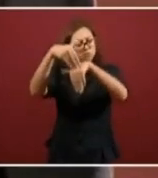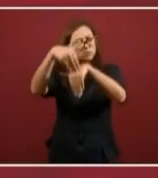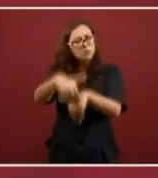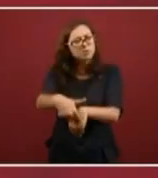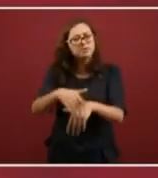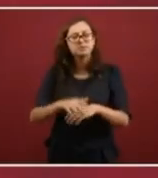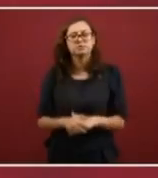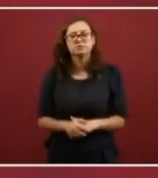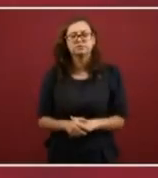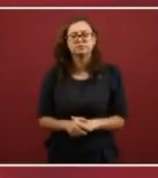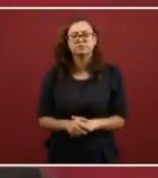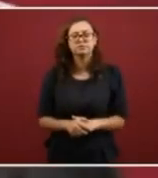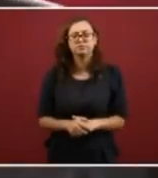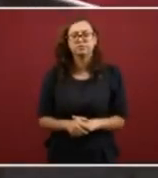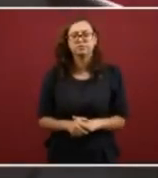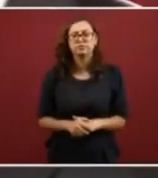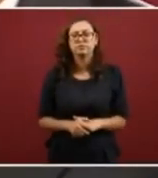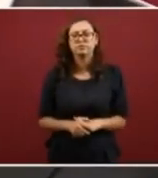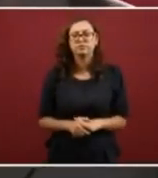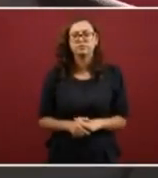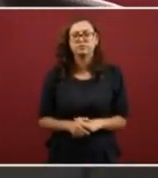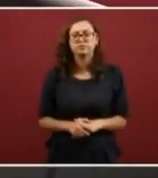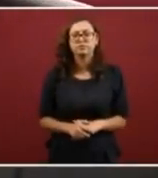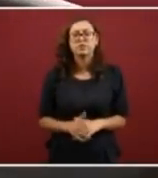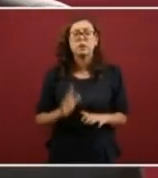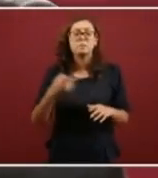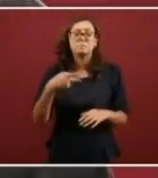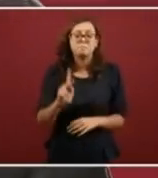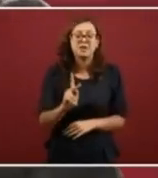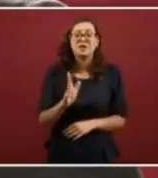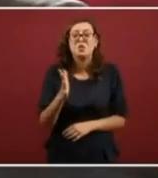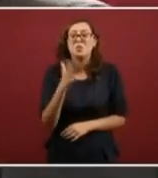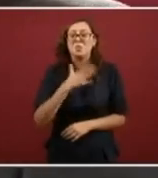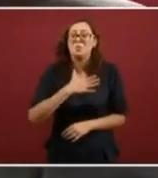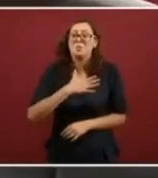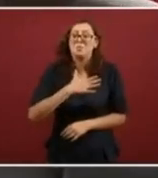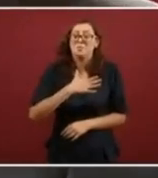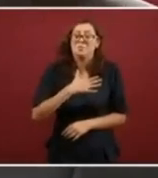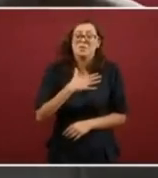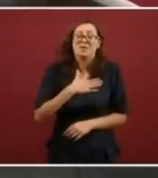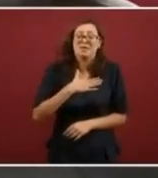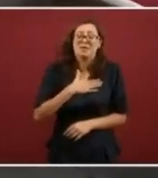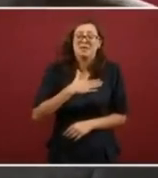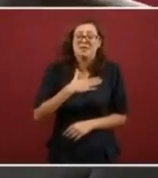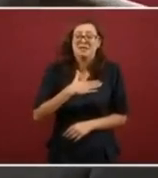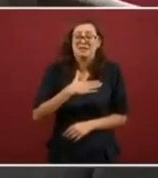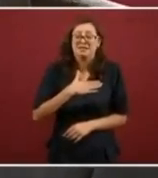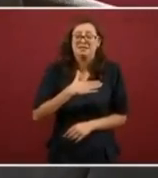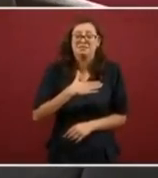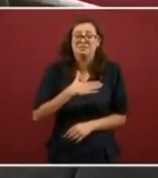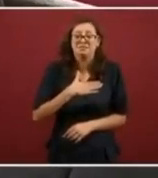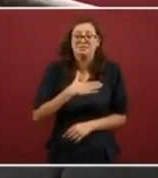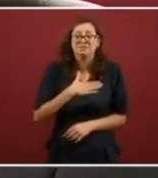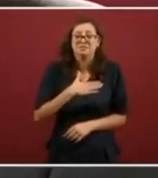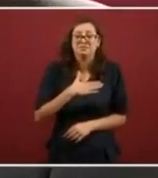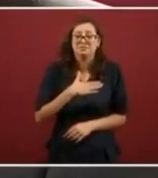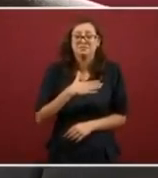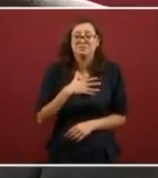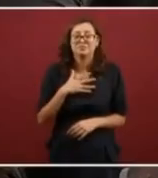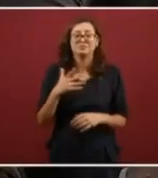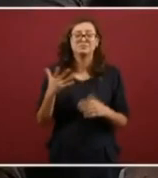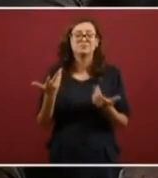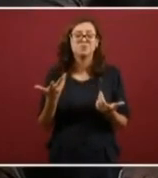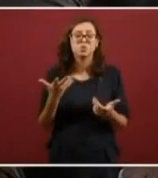Ya, lo mío tiene que ver más que nada con el